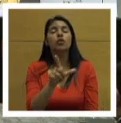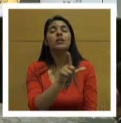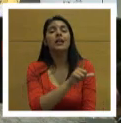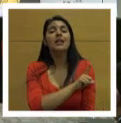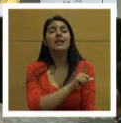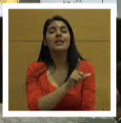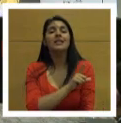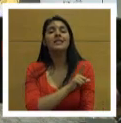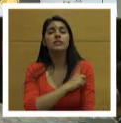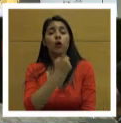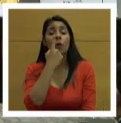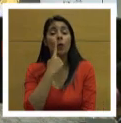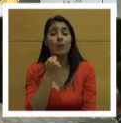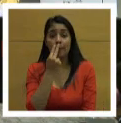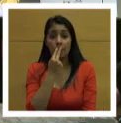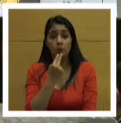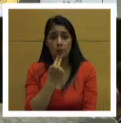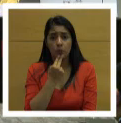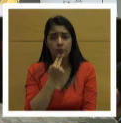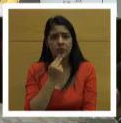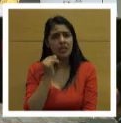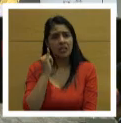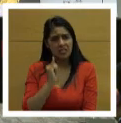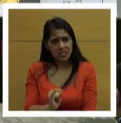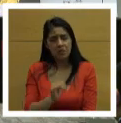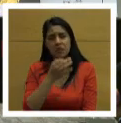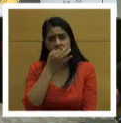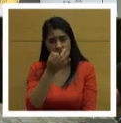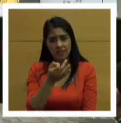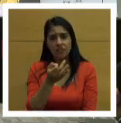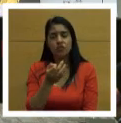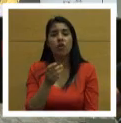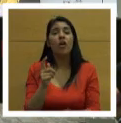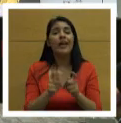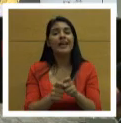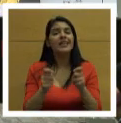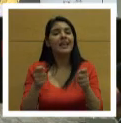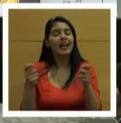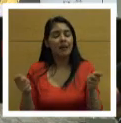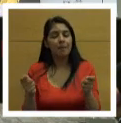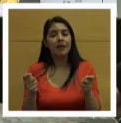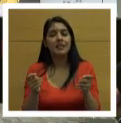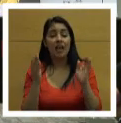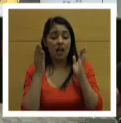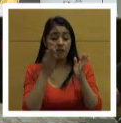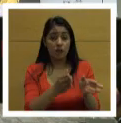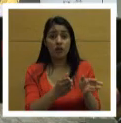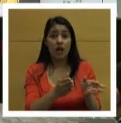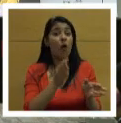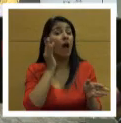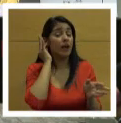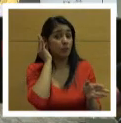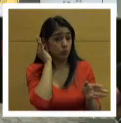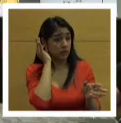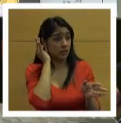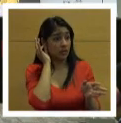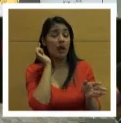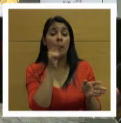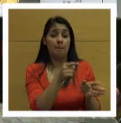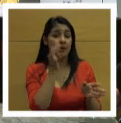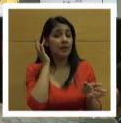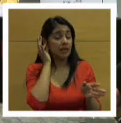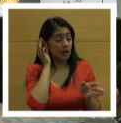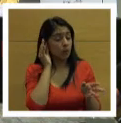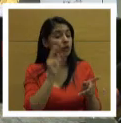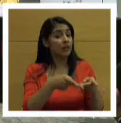Puerto Montt. Siempre se ha señalado que y se ha visto que las campañas van dirigidas por un lado a la propia mujer para que se empoderen sus